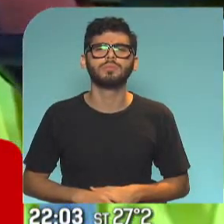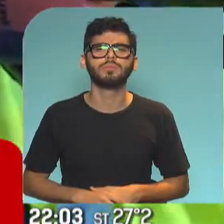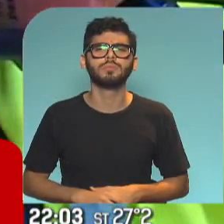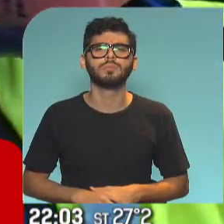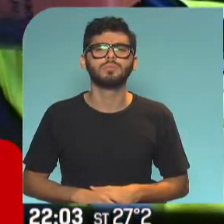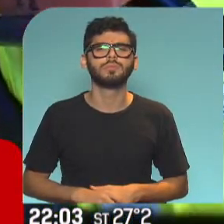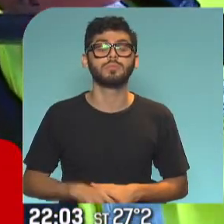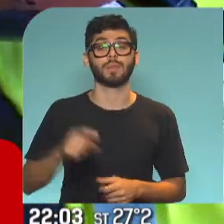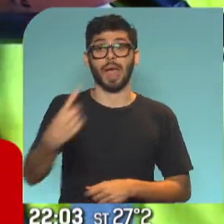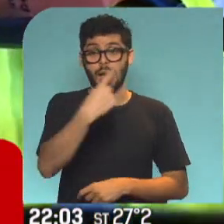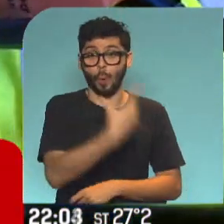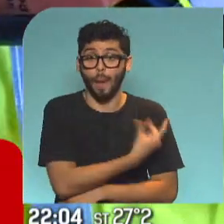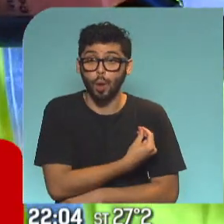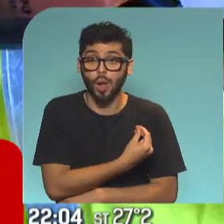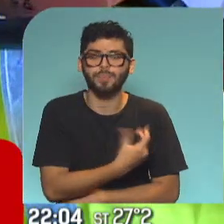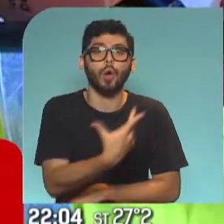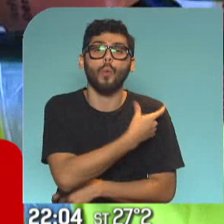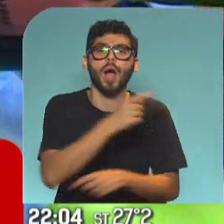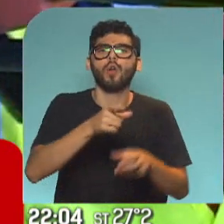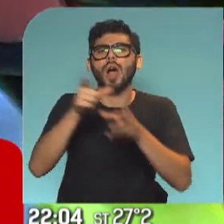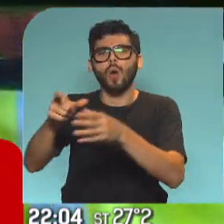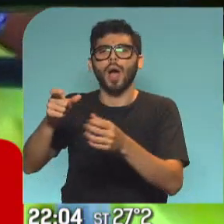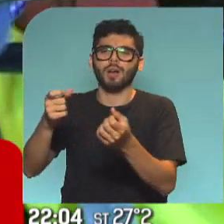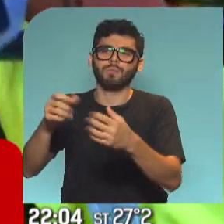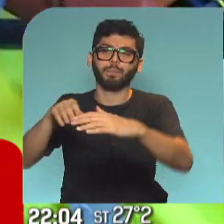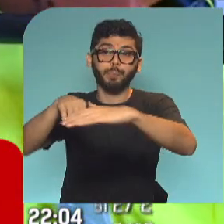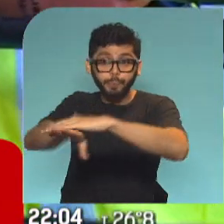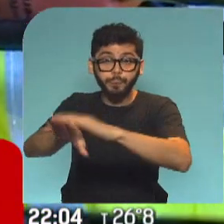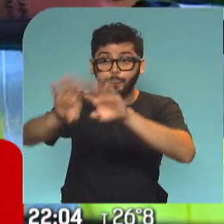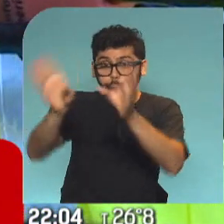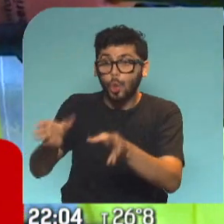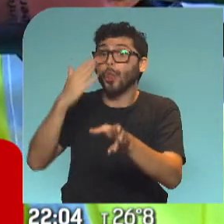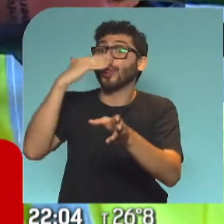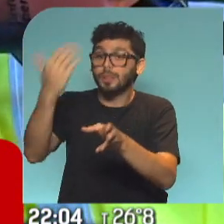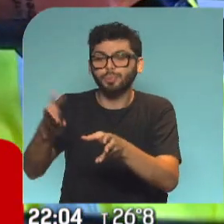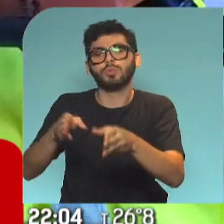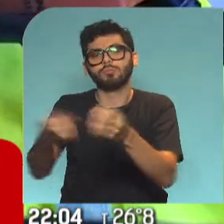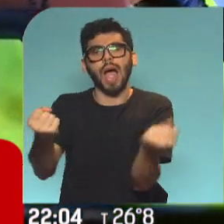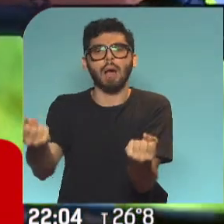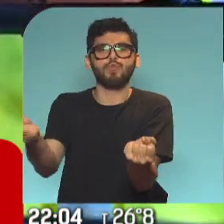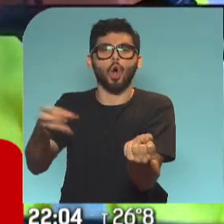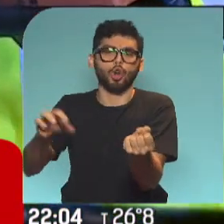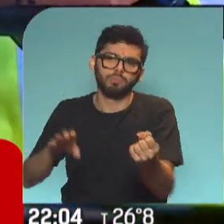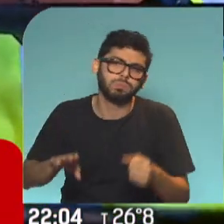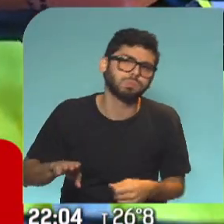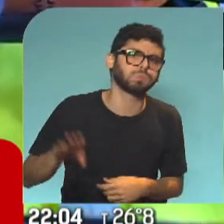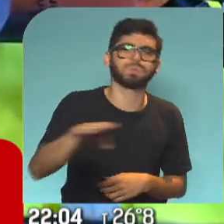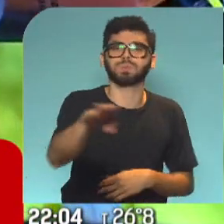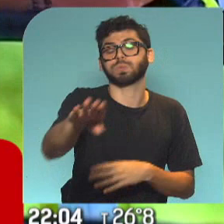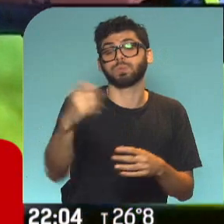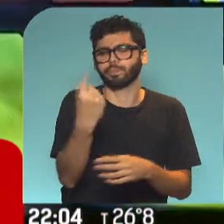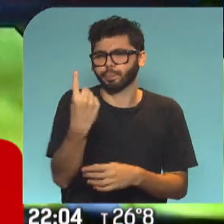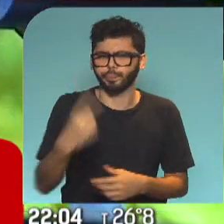Las vacunas estas que están acá van a la terminal de cargas y después van al centro de distribución y se van a trasladar lo más rápido